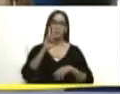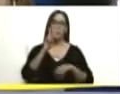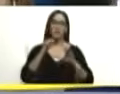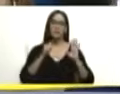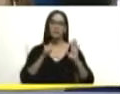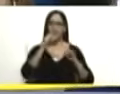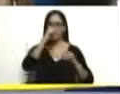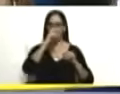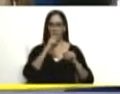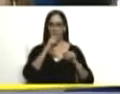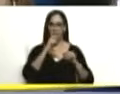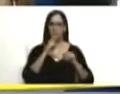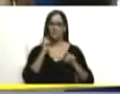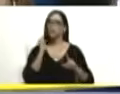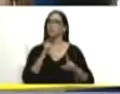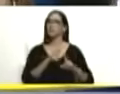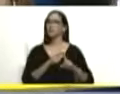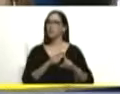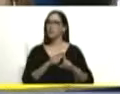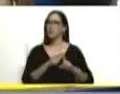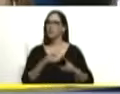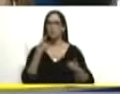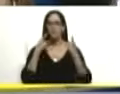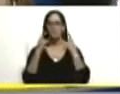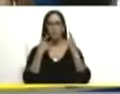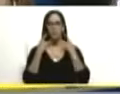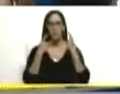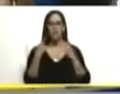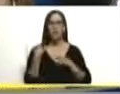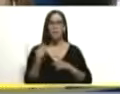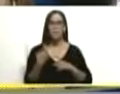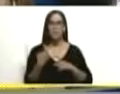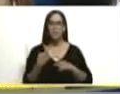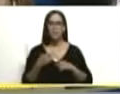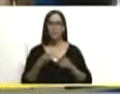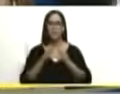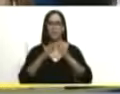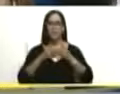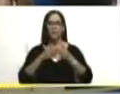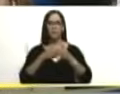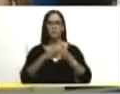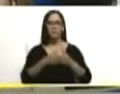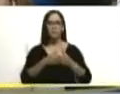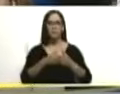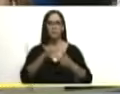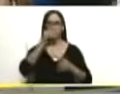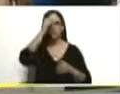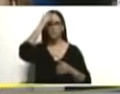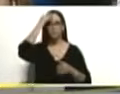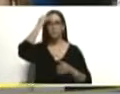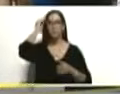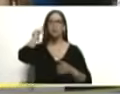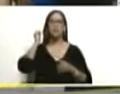526 años desde que se avistó la primera embarcación y